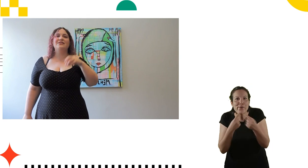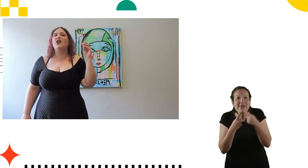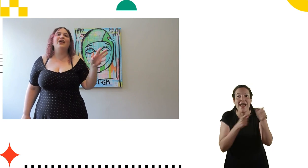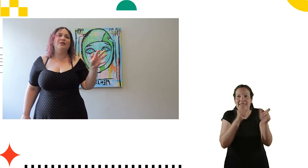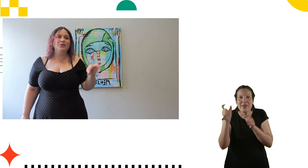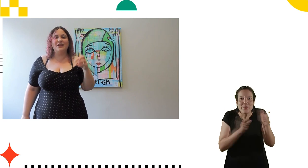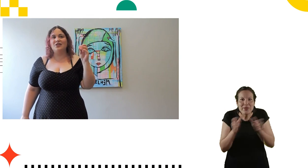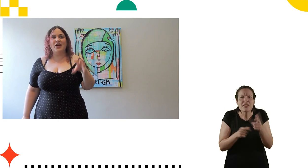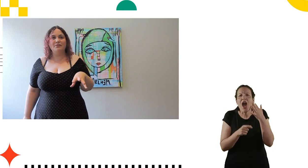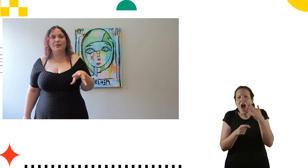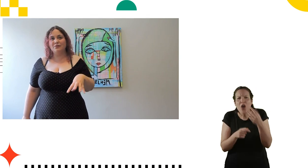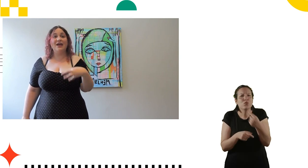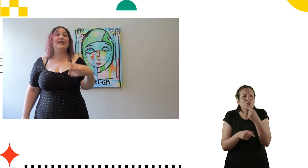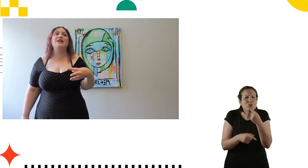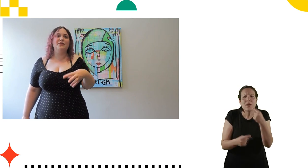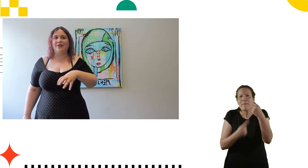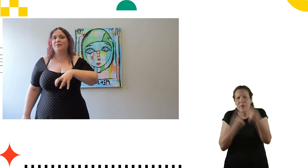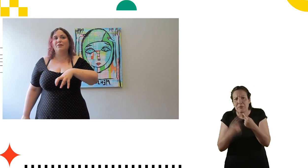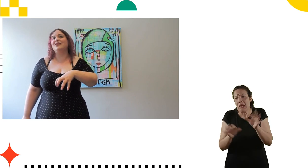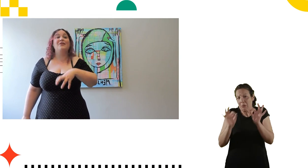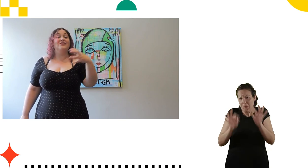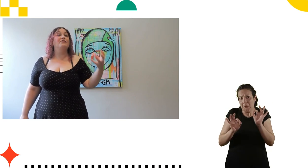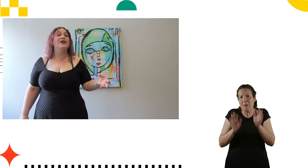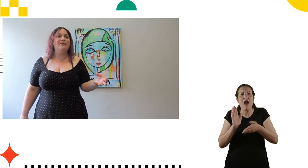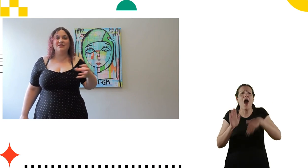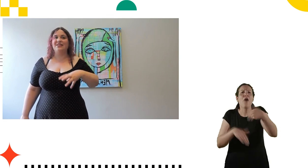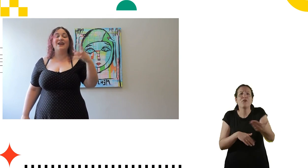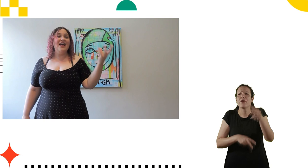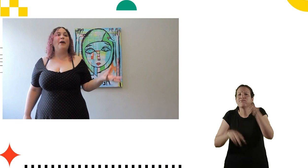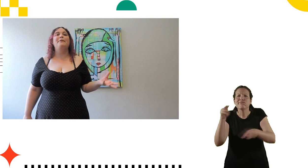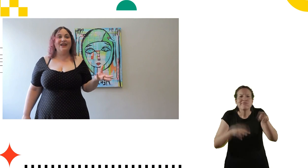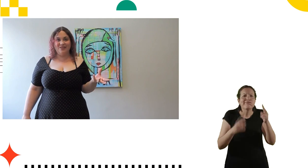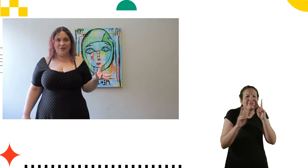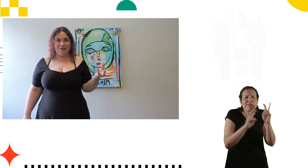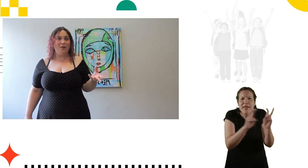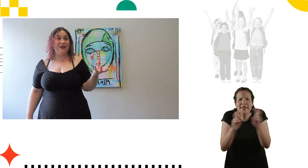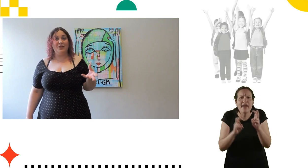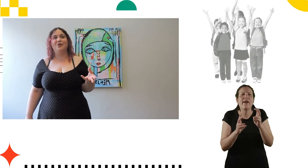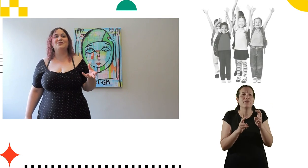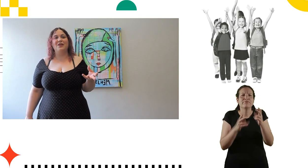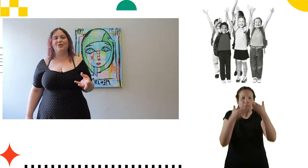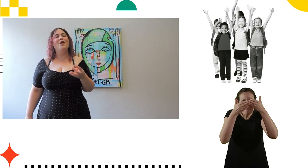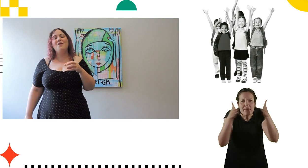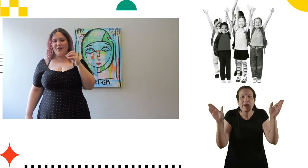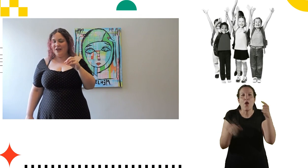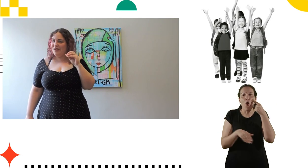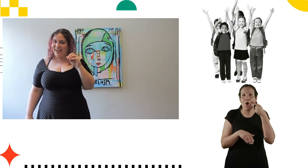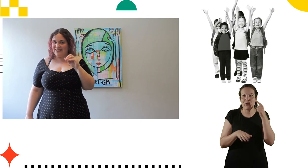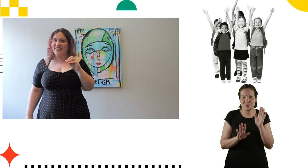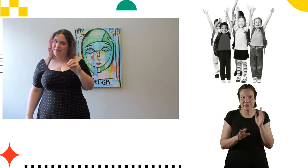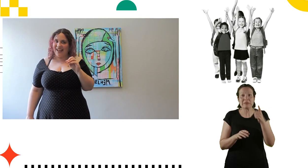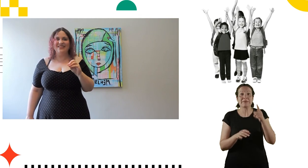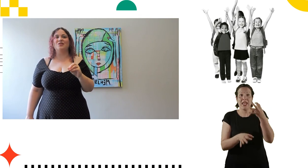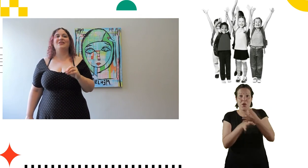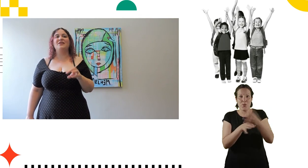después, si nos quedan más dudas, si nos quedan más preguntas, genial, porque vamos a ir a buscarlos afuera y vamos a seguir ampliando nuestro espectro de conocimiento. Pero la escuela